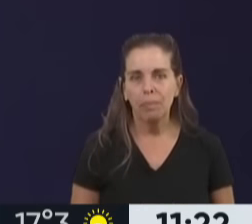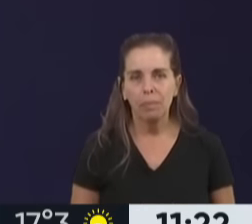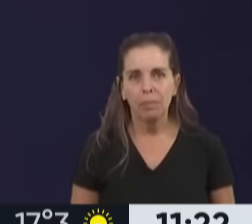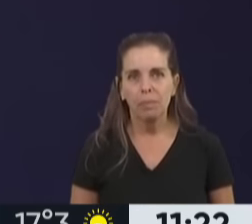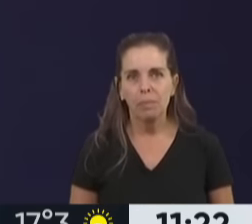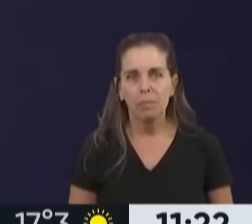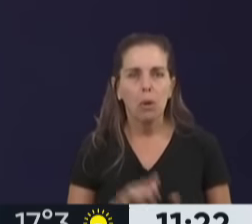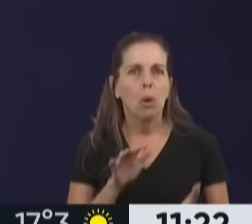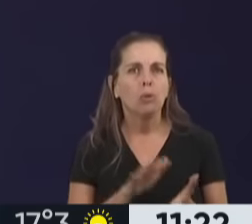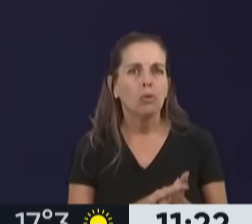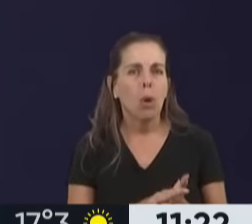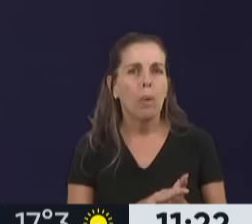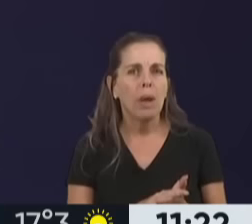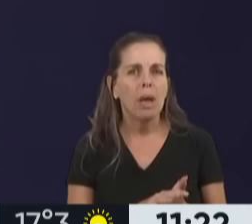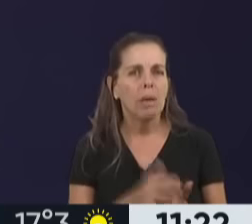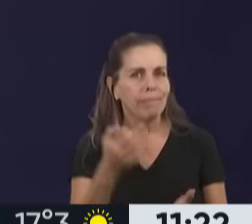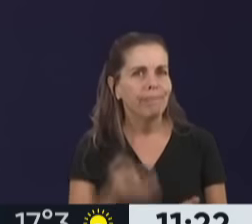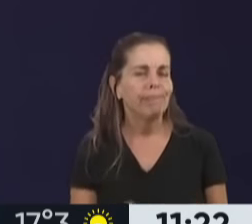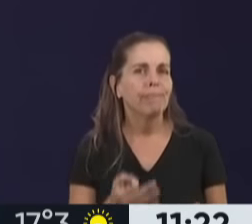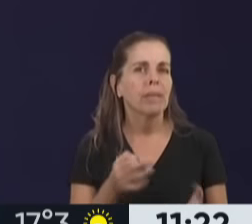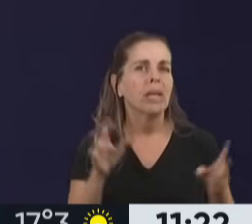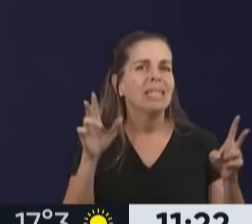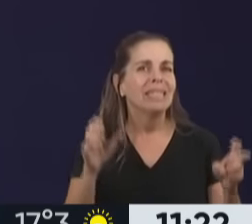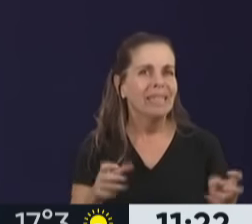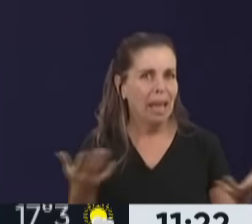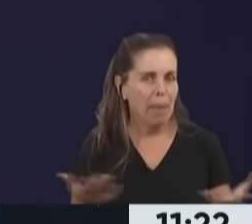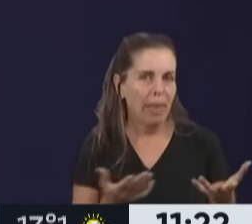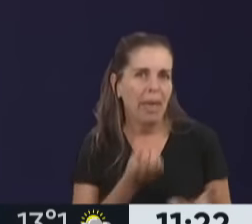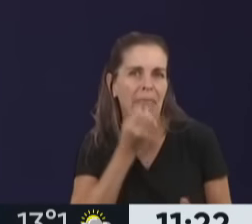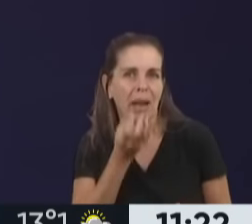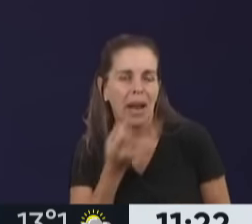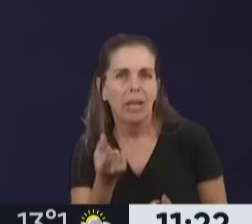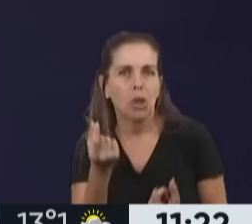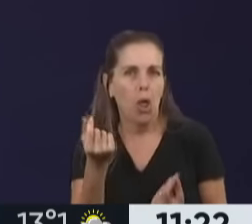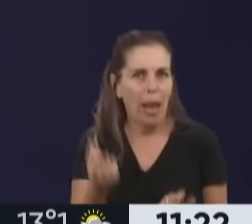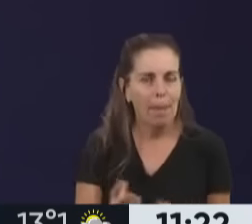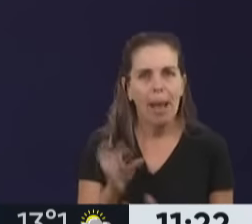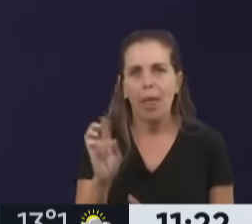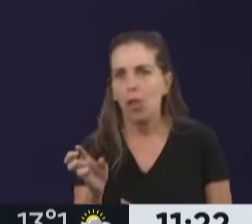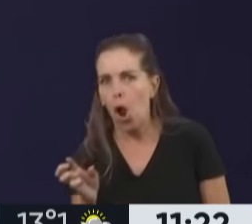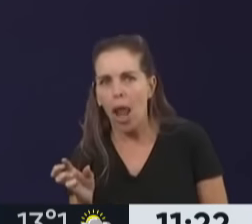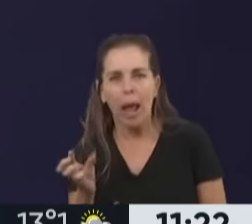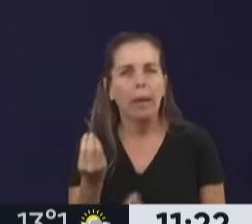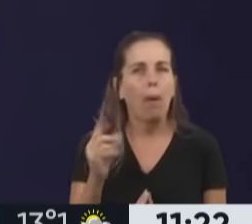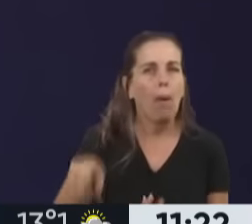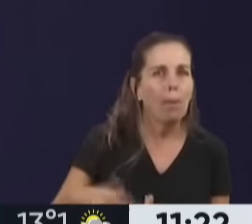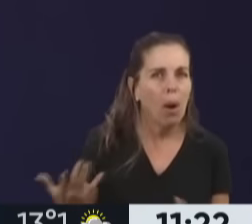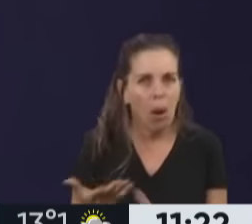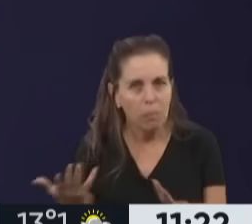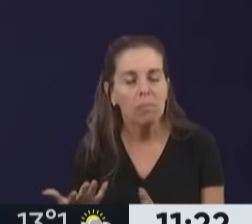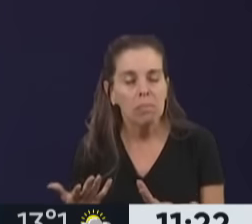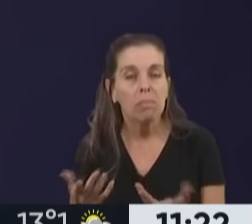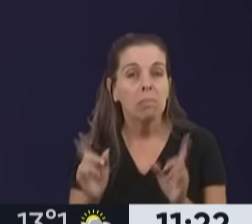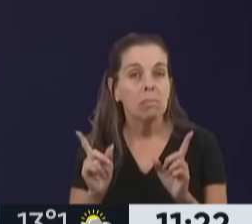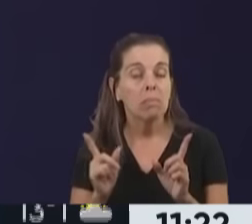con respecto a efectivamente el tema de del blanqueo del Por qué y de los montos y lo que quiso